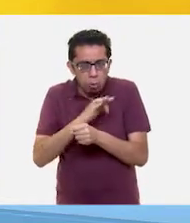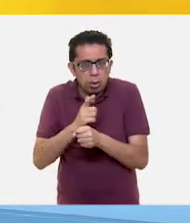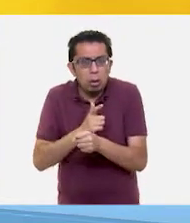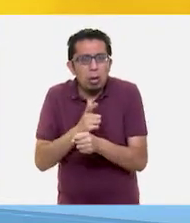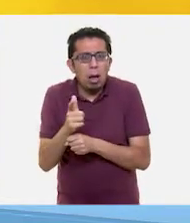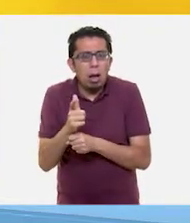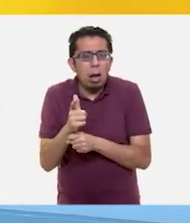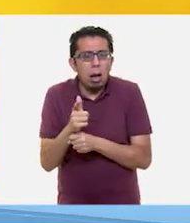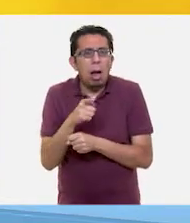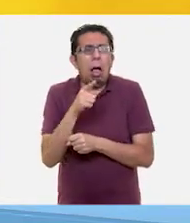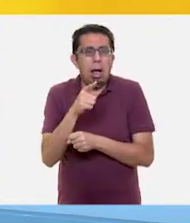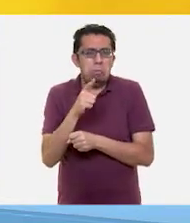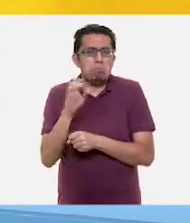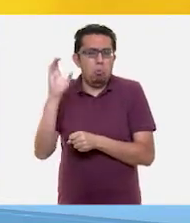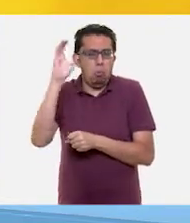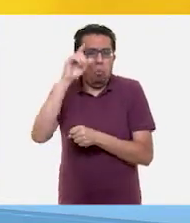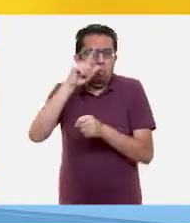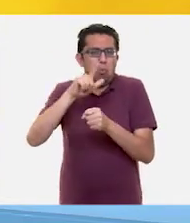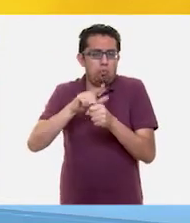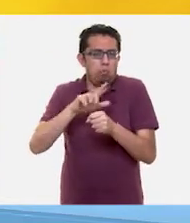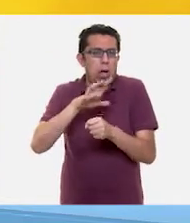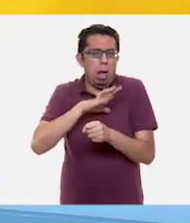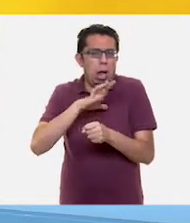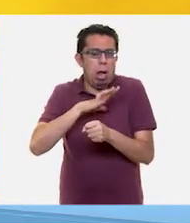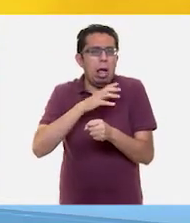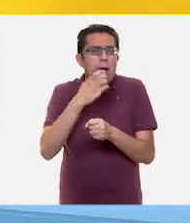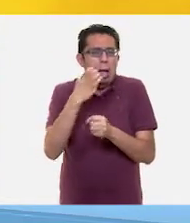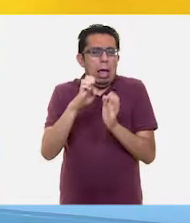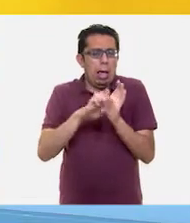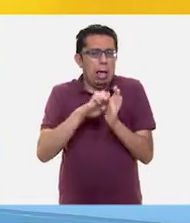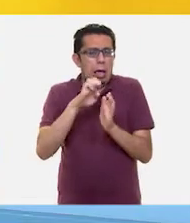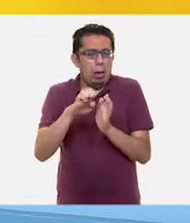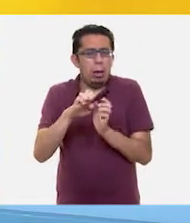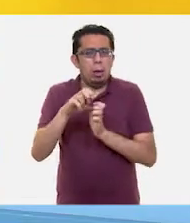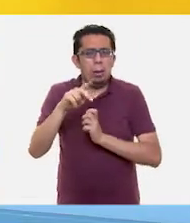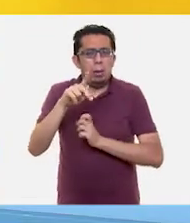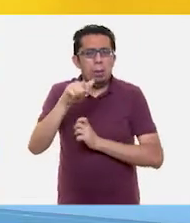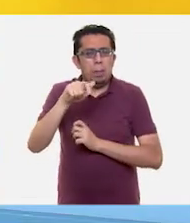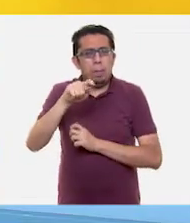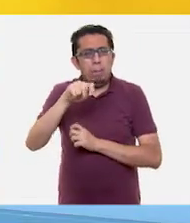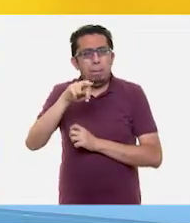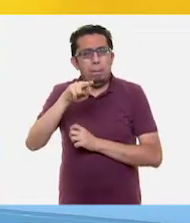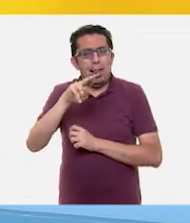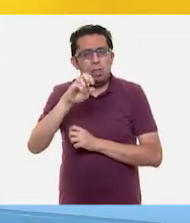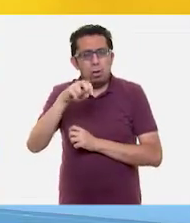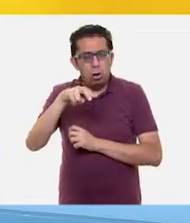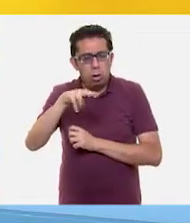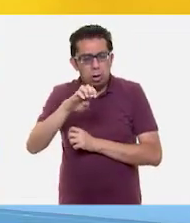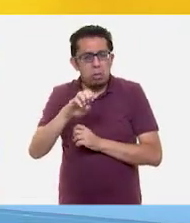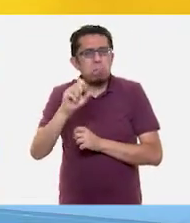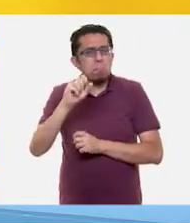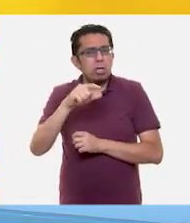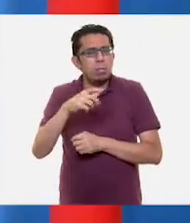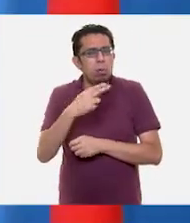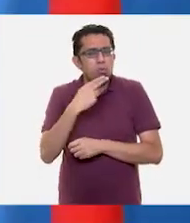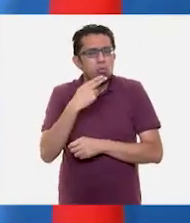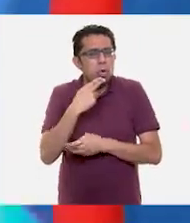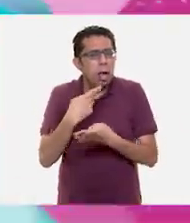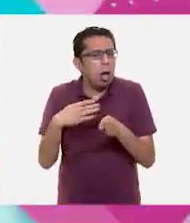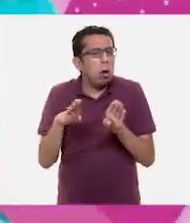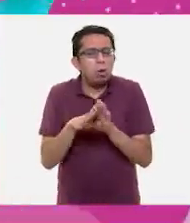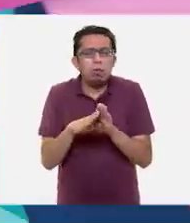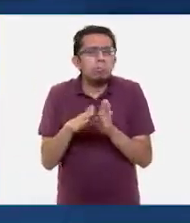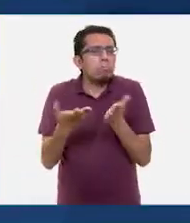encontrar diferentes ejemplos de esos patrones y de su aplicación. ¿Cómo en cuáles,